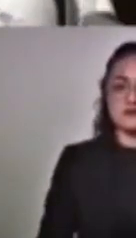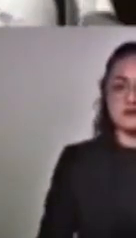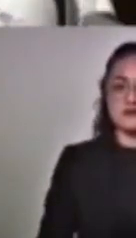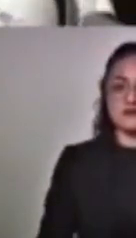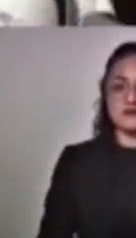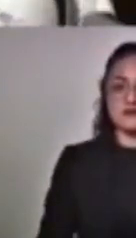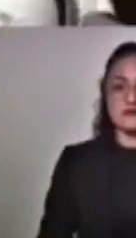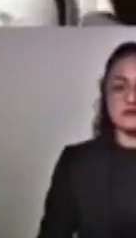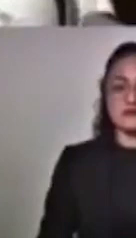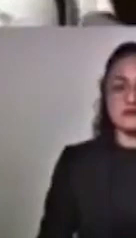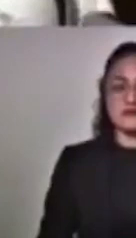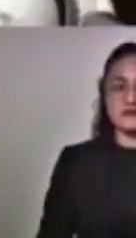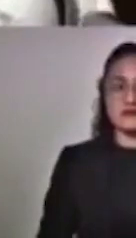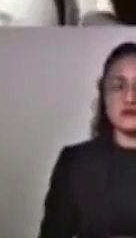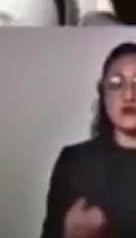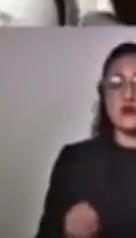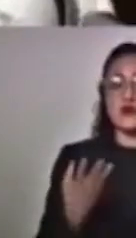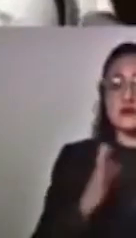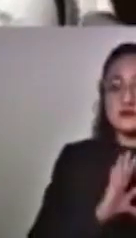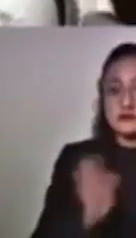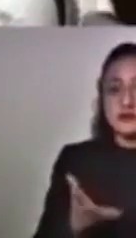166 de enero. ¿Cuántas ya aparecieron?